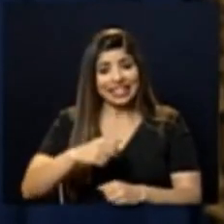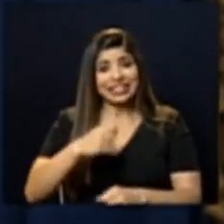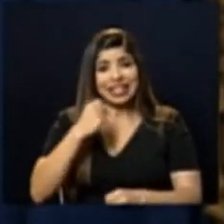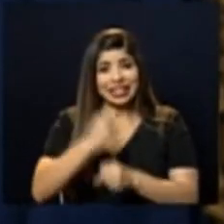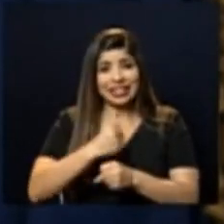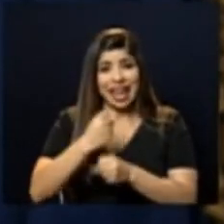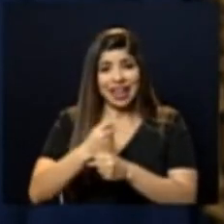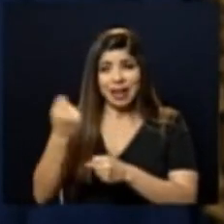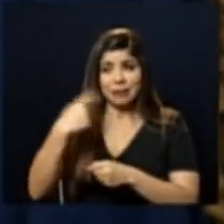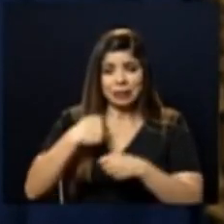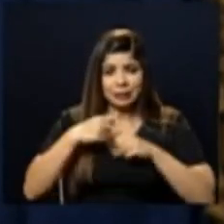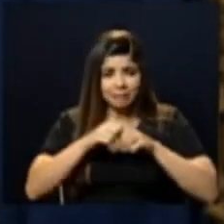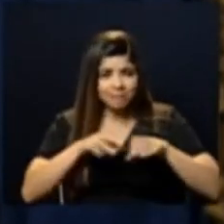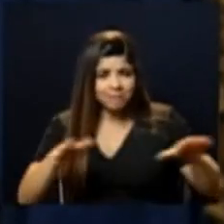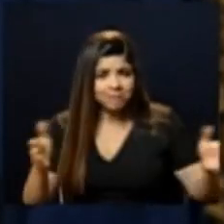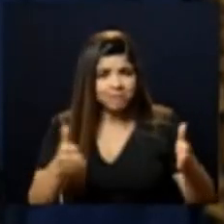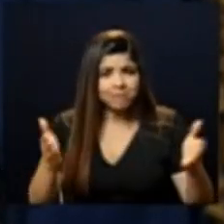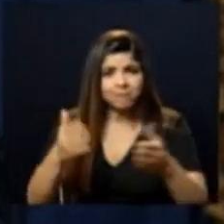pivotal task.